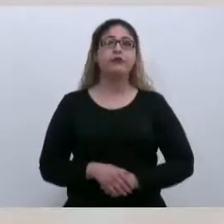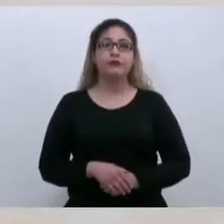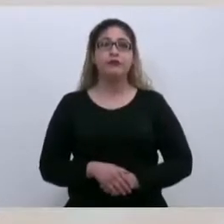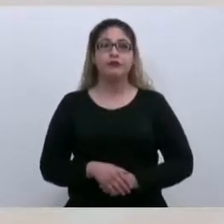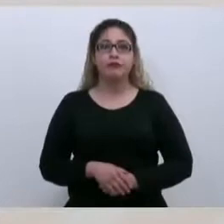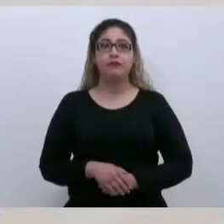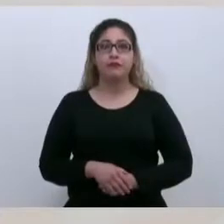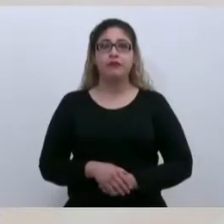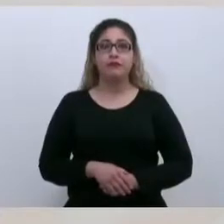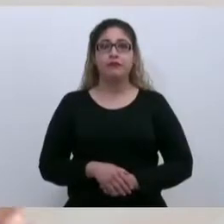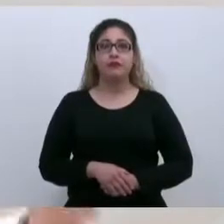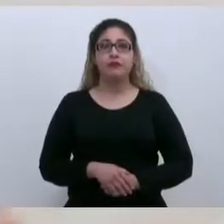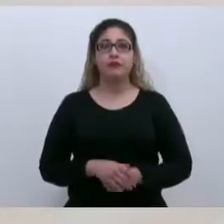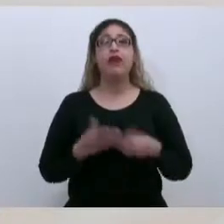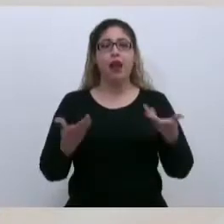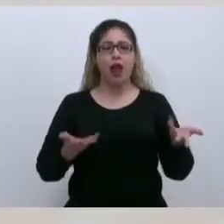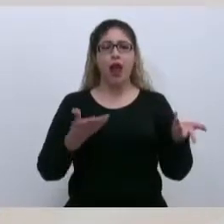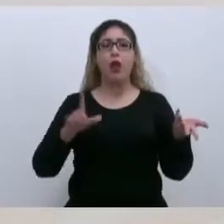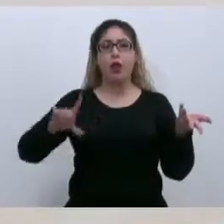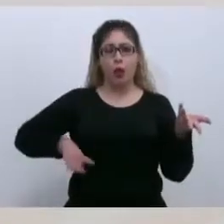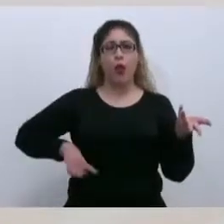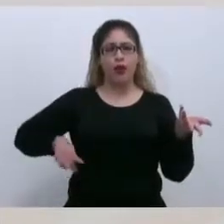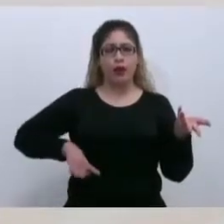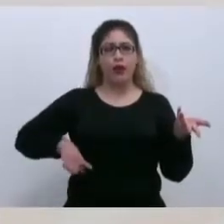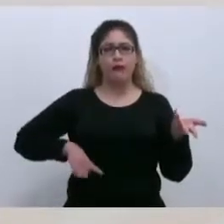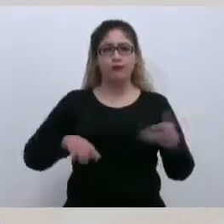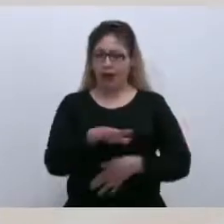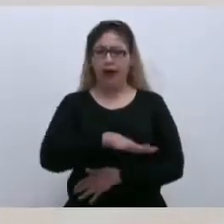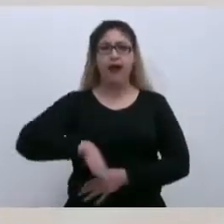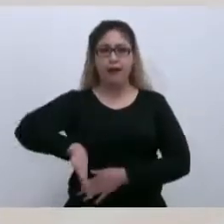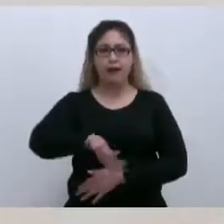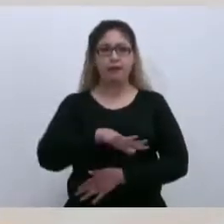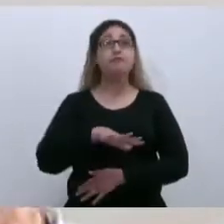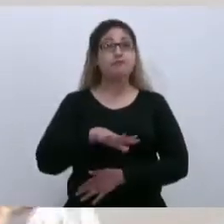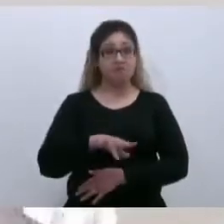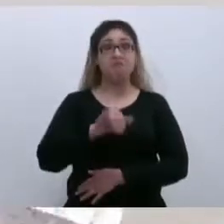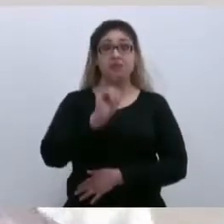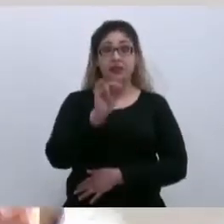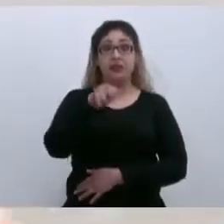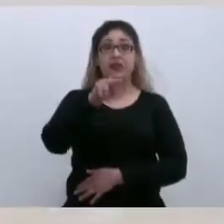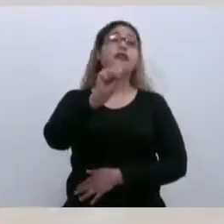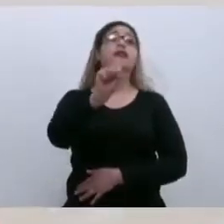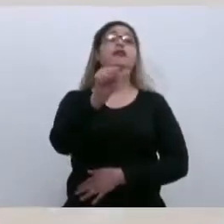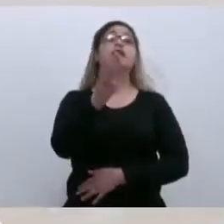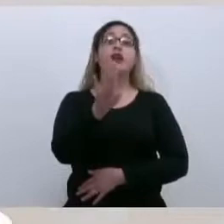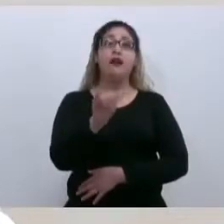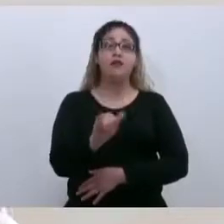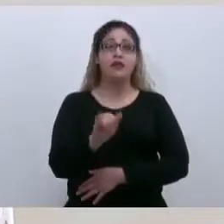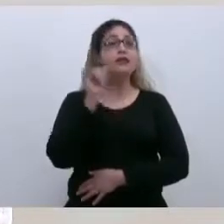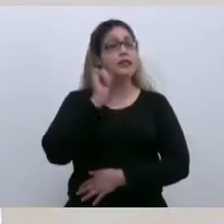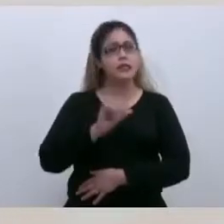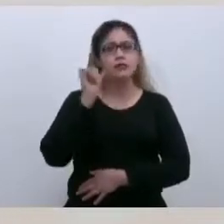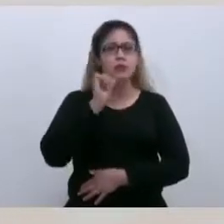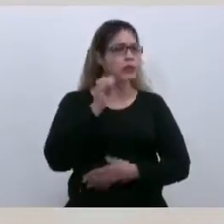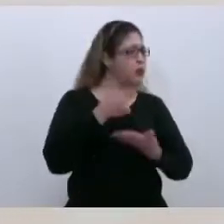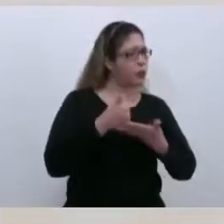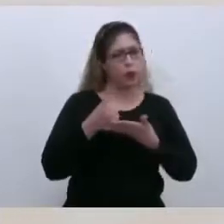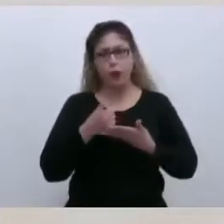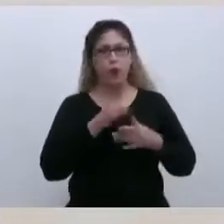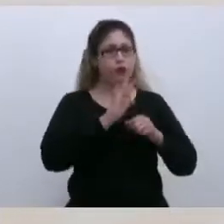estado, de la Secretaría de Salud al INSABI, ha dado buenos resultados. Doctor Fernando Zúñiga, director